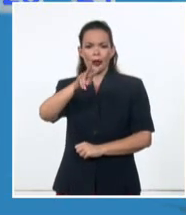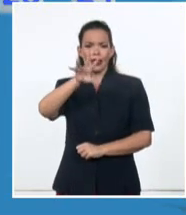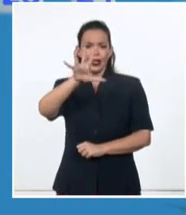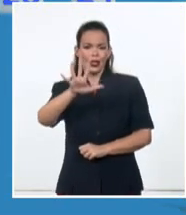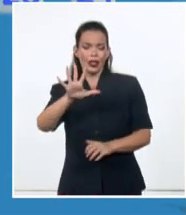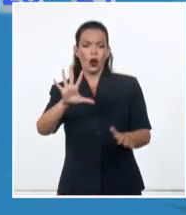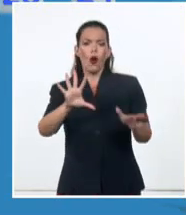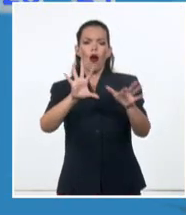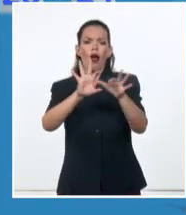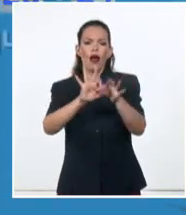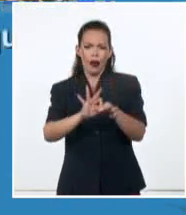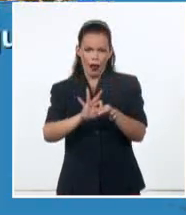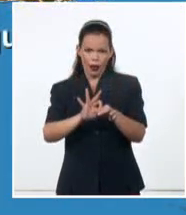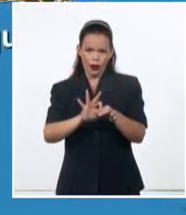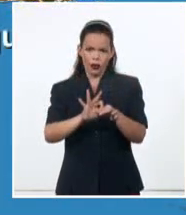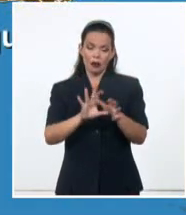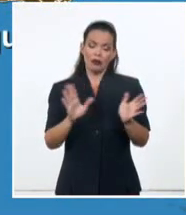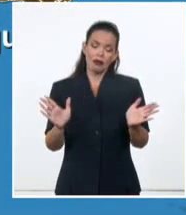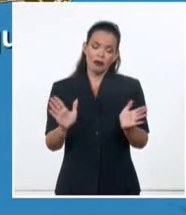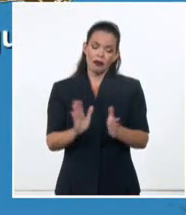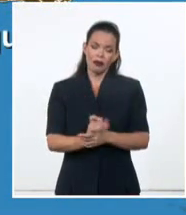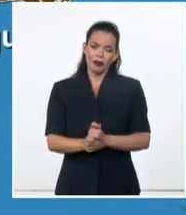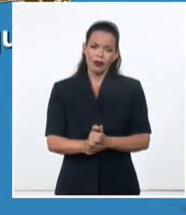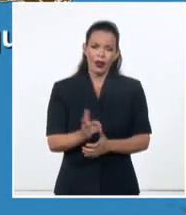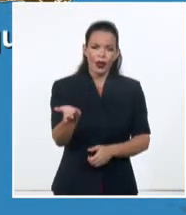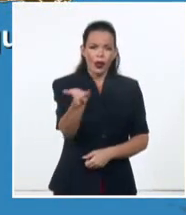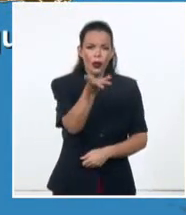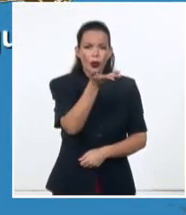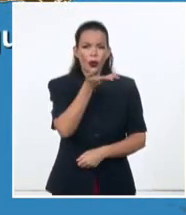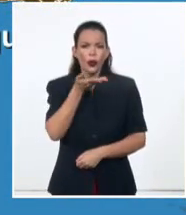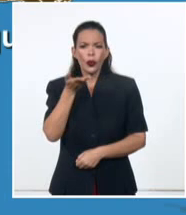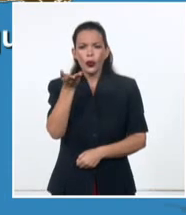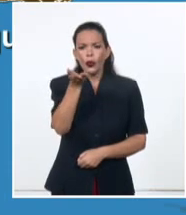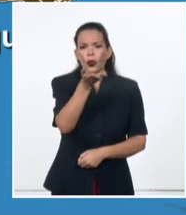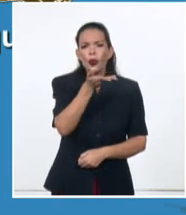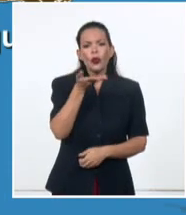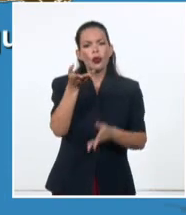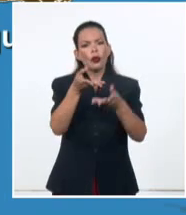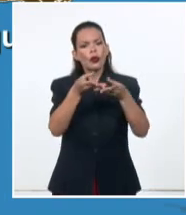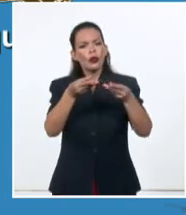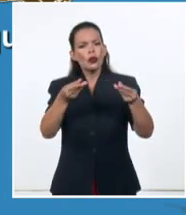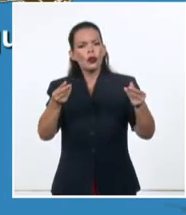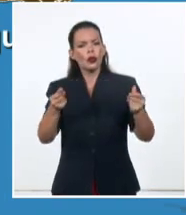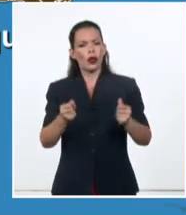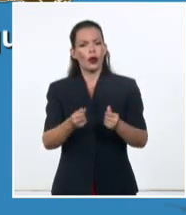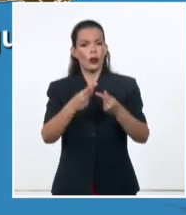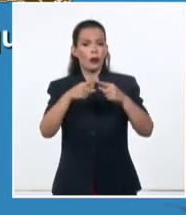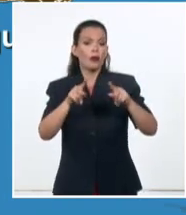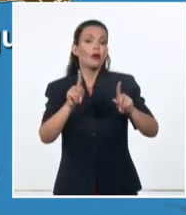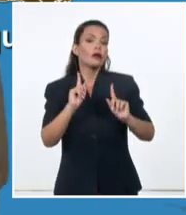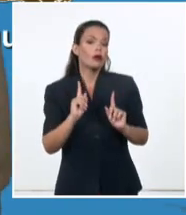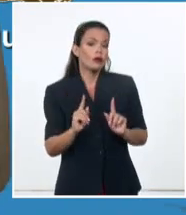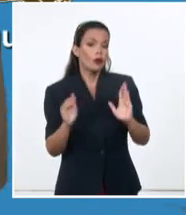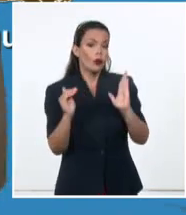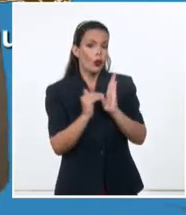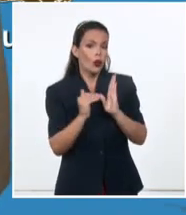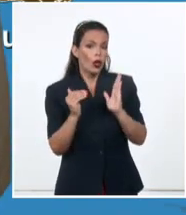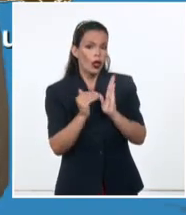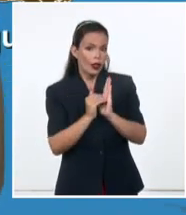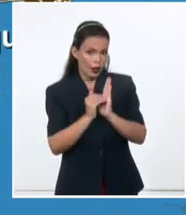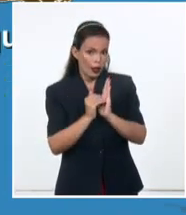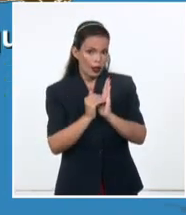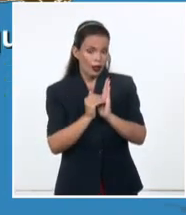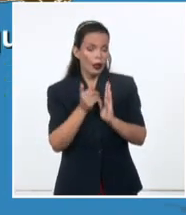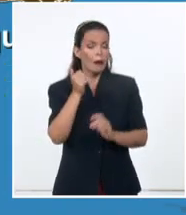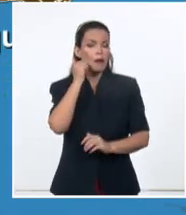todo el país. Mis amigos, los vientos variables débiles, pero ya desde la tarde comienzan a soplar de región